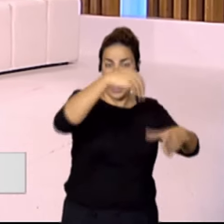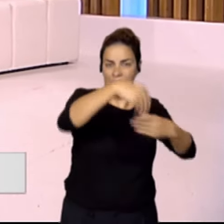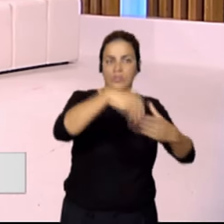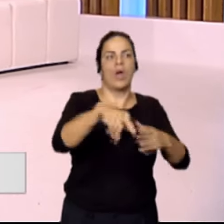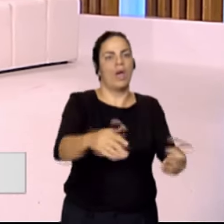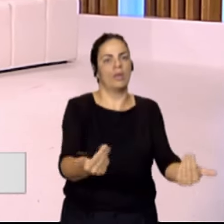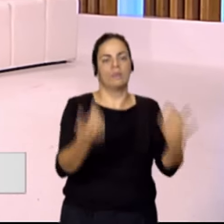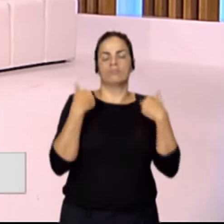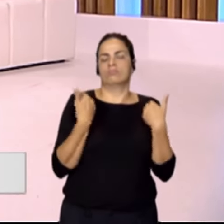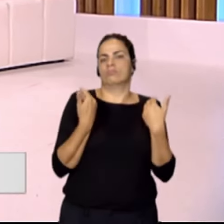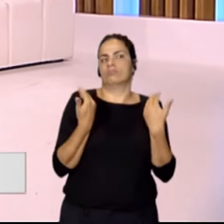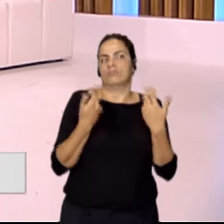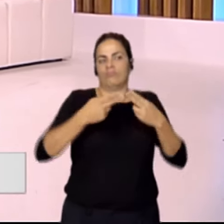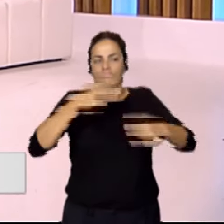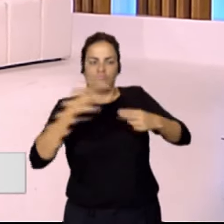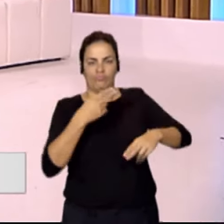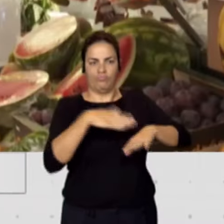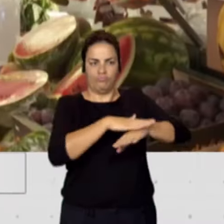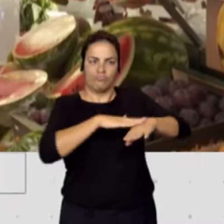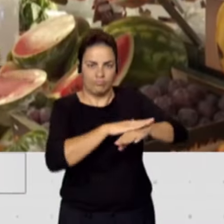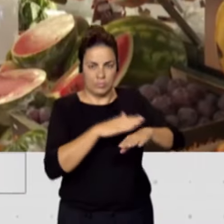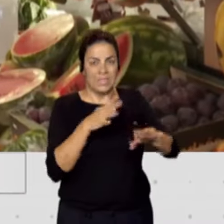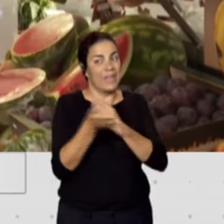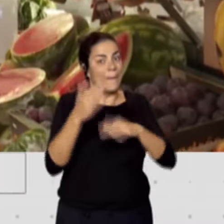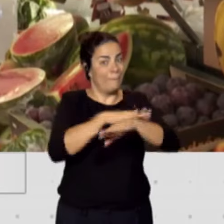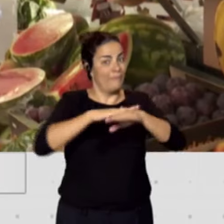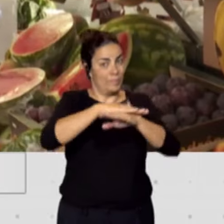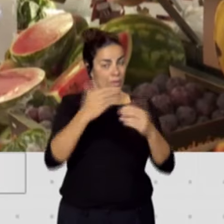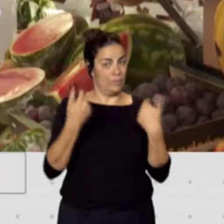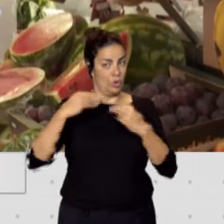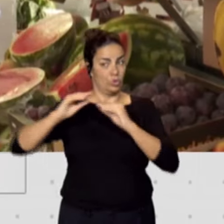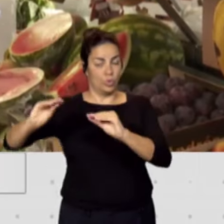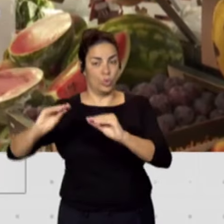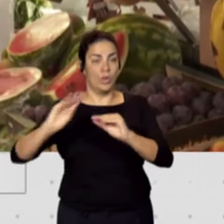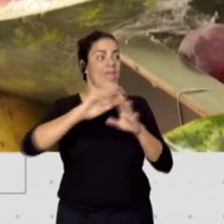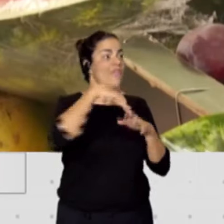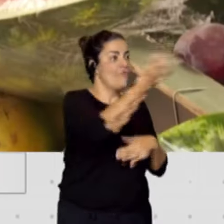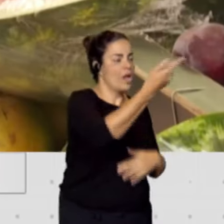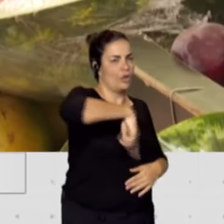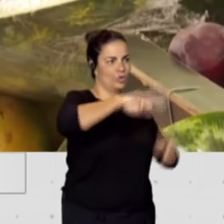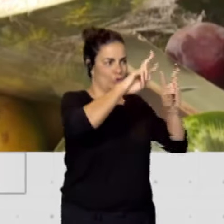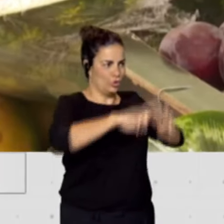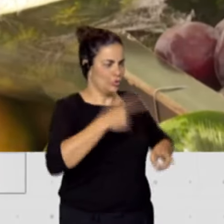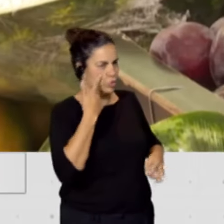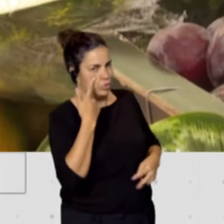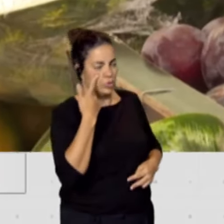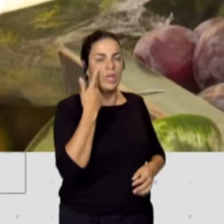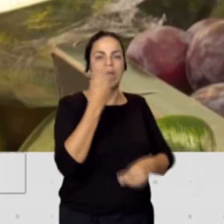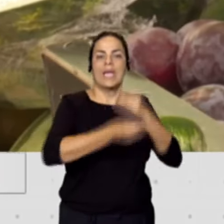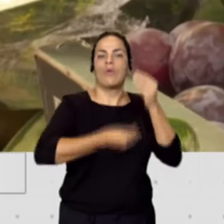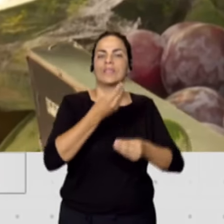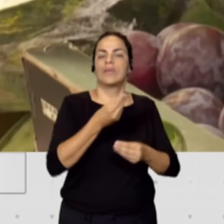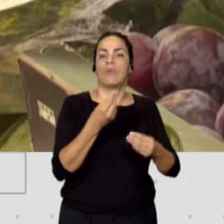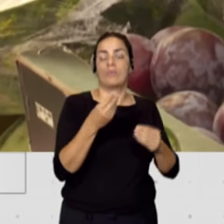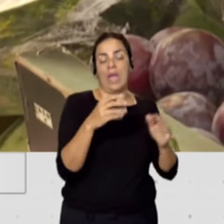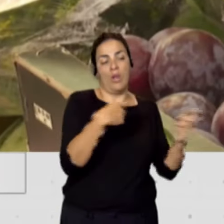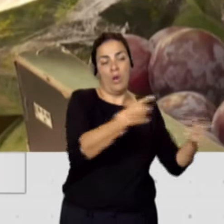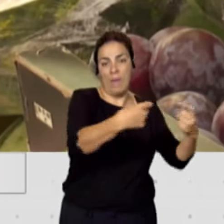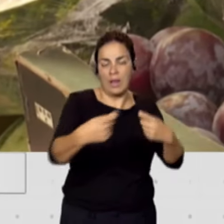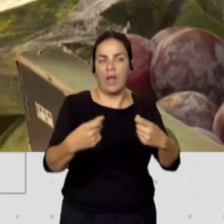fronteriza que son del ministerio y después para fuera son las inspecciones que nosotros hacemos y las hacemos básicamente en los mercas en